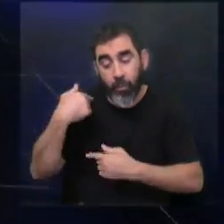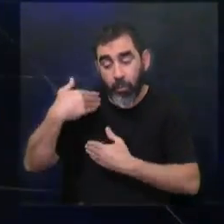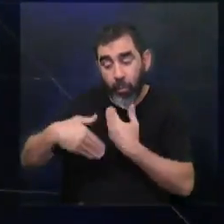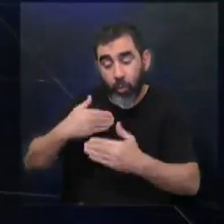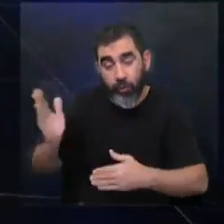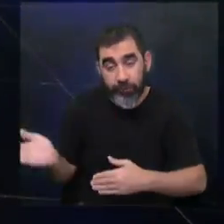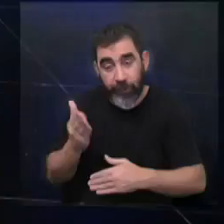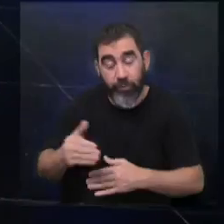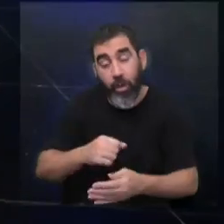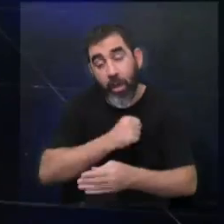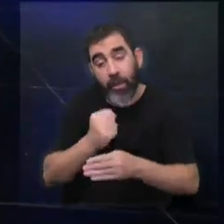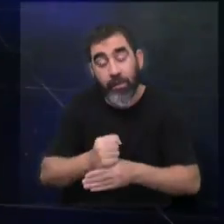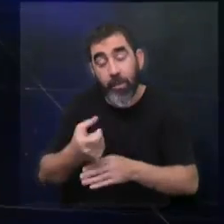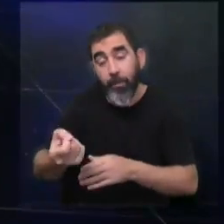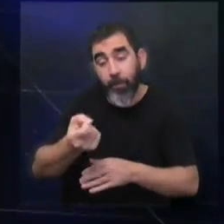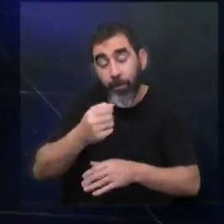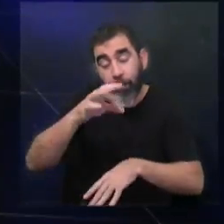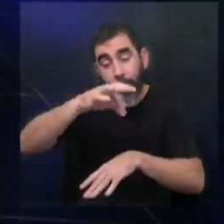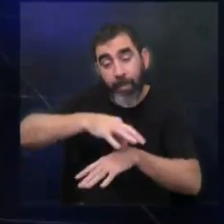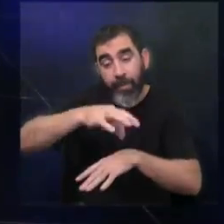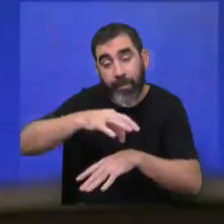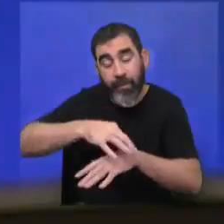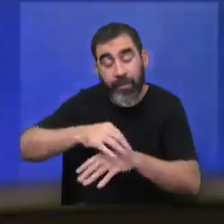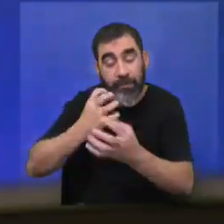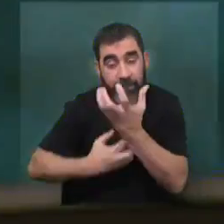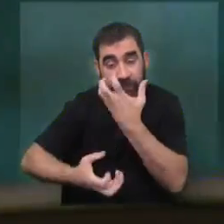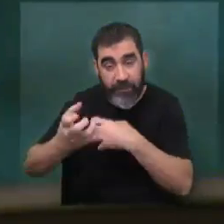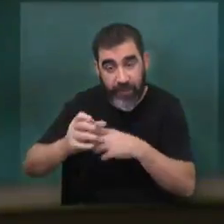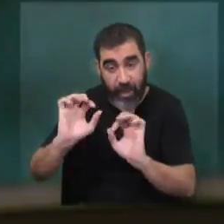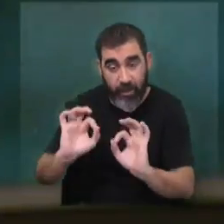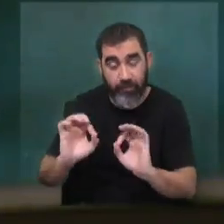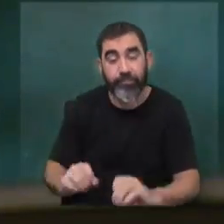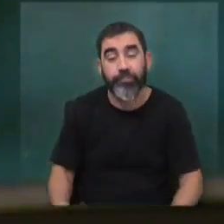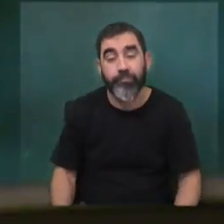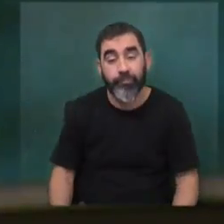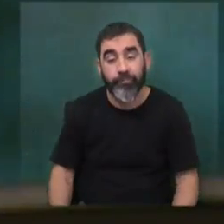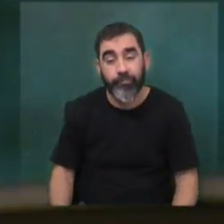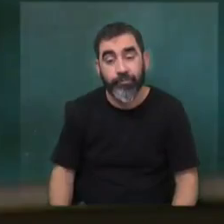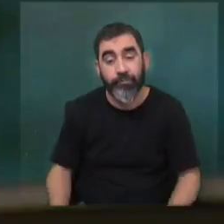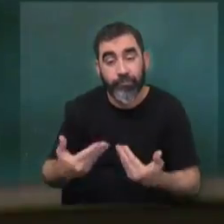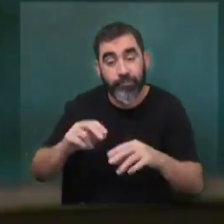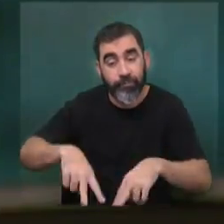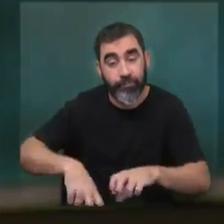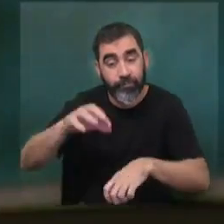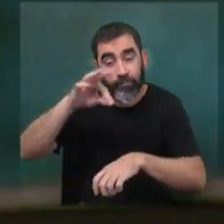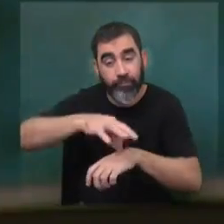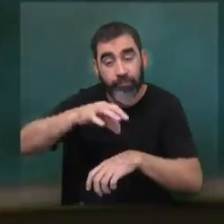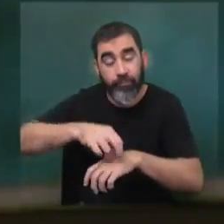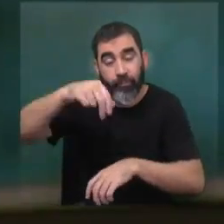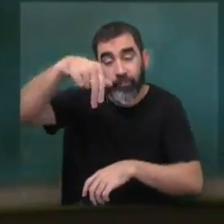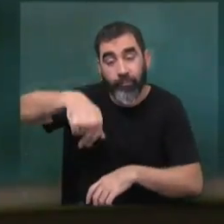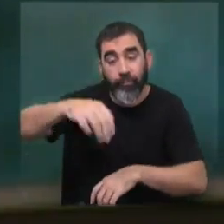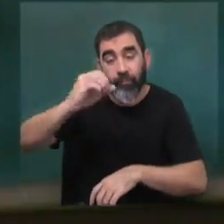productivos hasta el uso medicinal en medicina veterinaria. Empezamos la línea de investigación con el doctor Enrique Nogueira de la